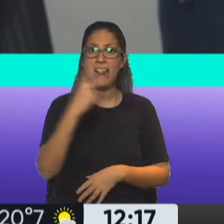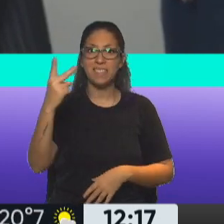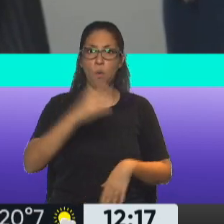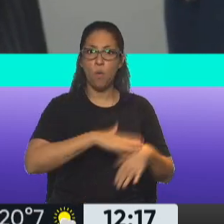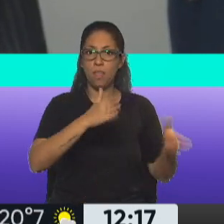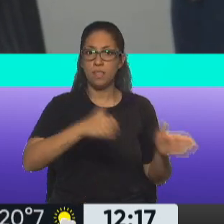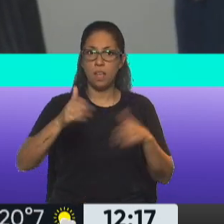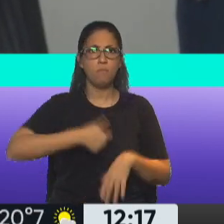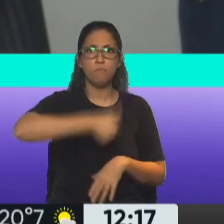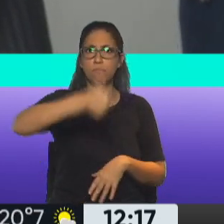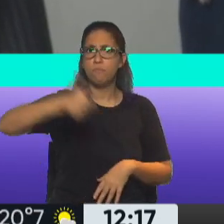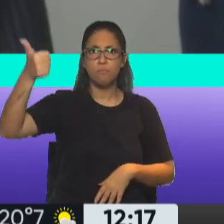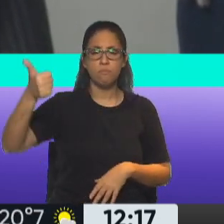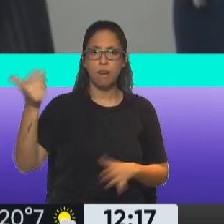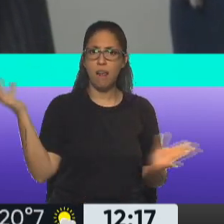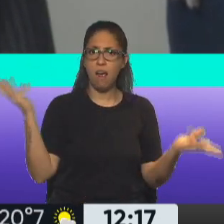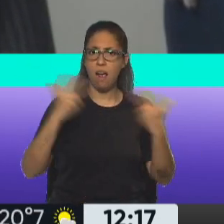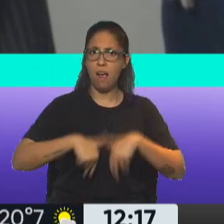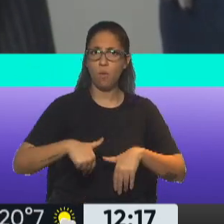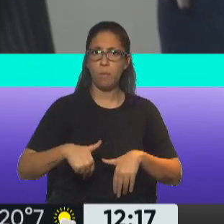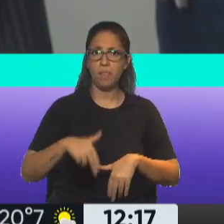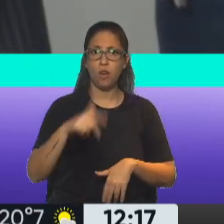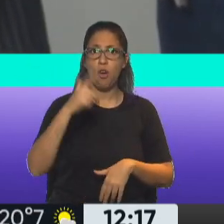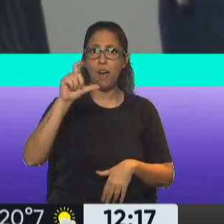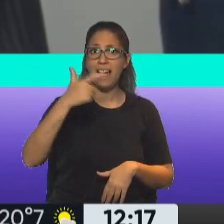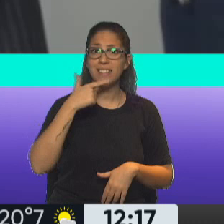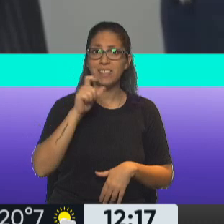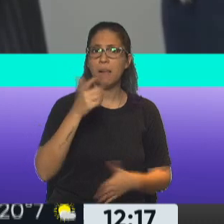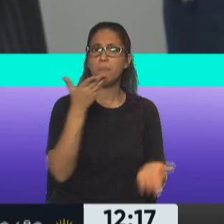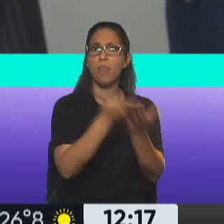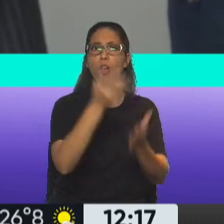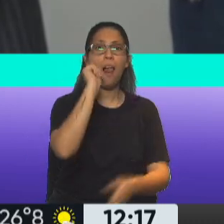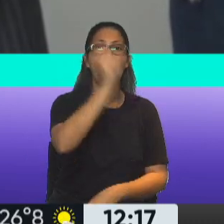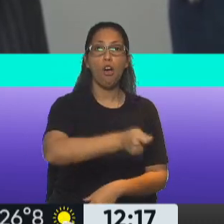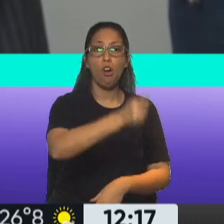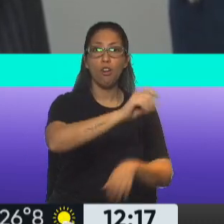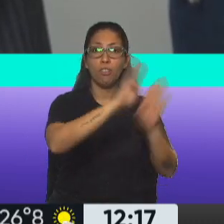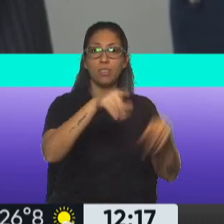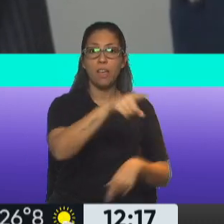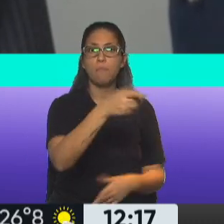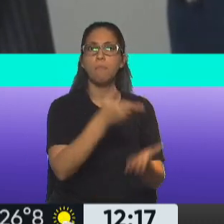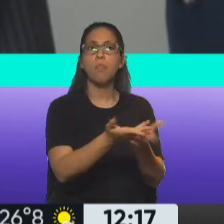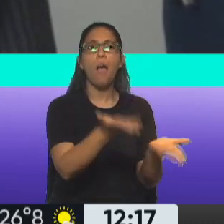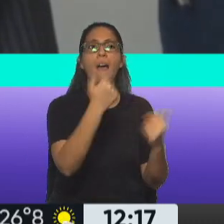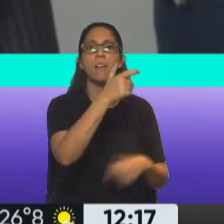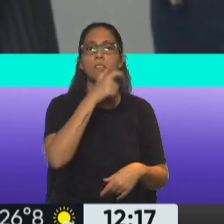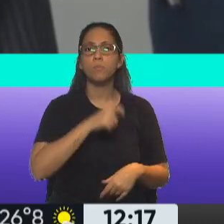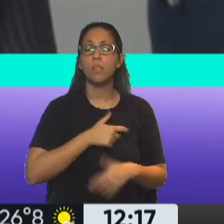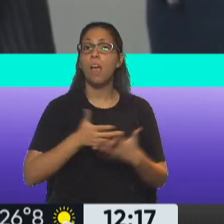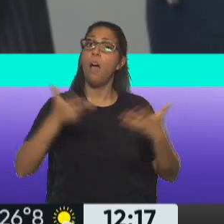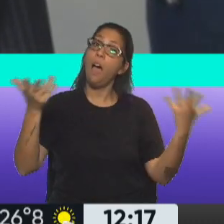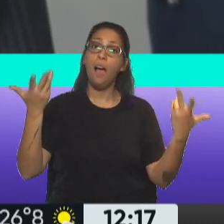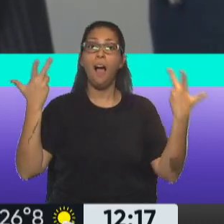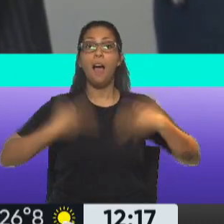instancia. Rápidamente Casal le pidió a la Corte que se expresara sobre este tema. Y casualidad,